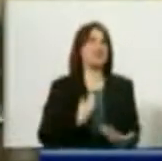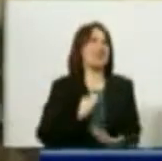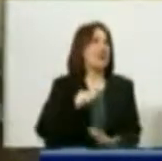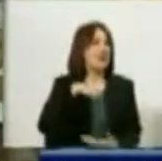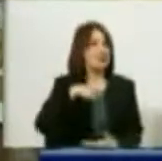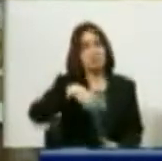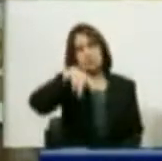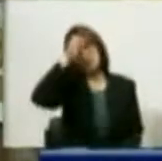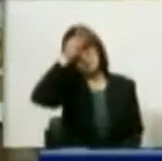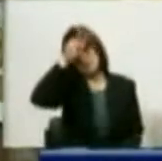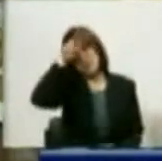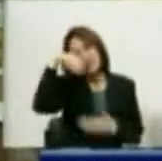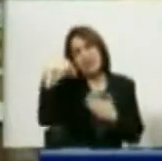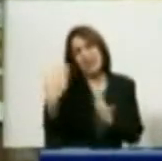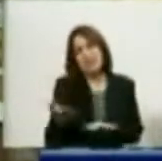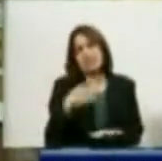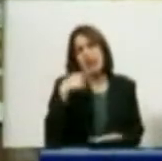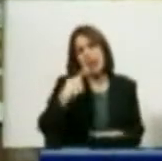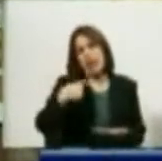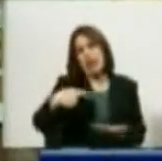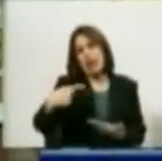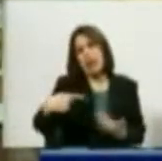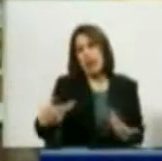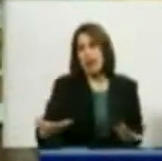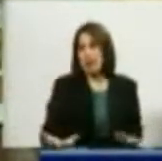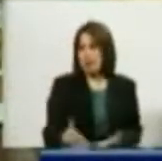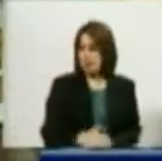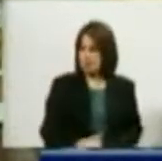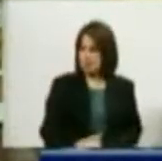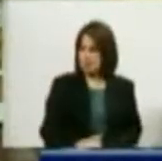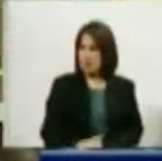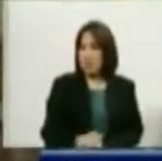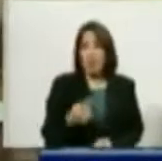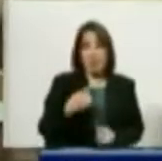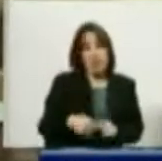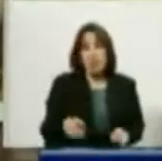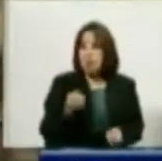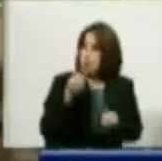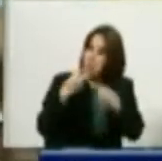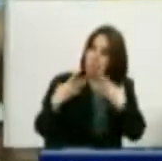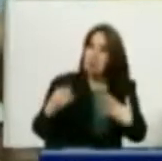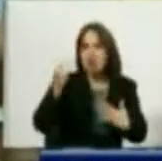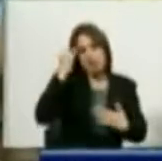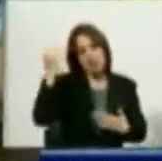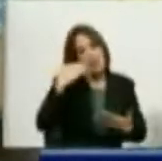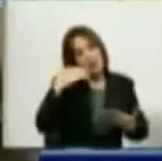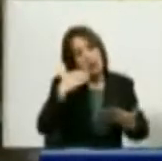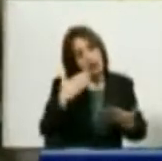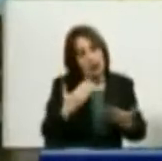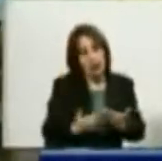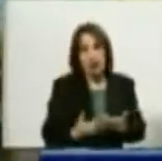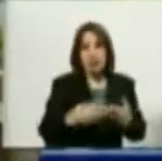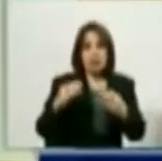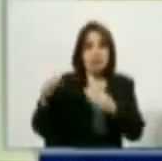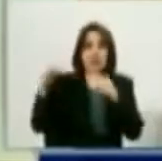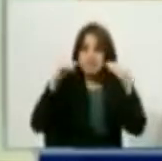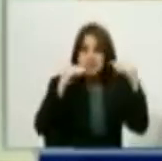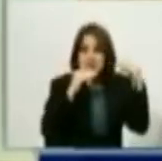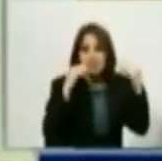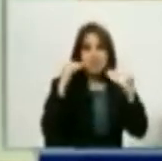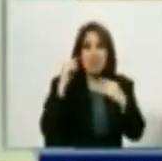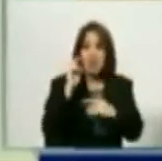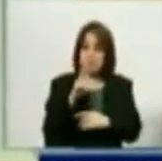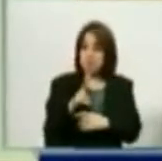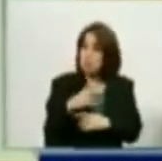ridiculeces que la gente dice para ganar espacio pero nos acabas de dar una gran idea La patilla y Jesús oyarve